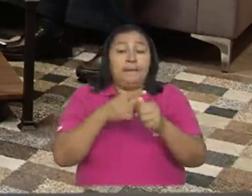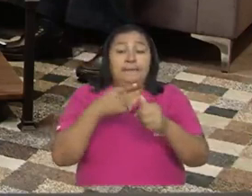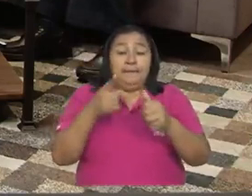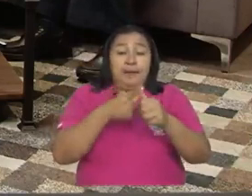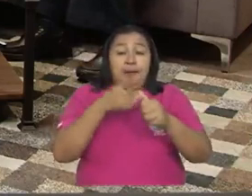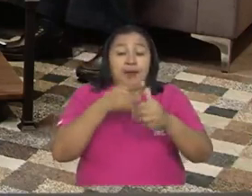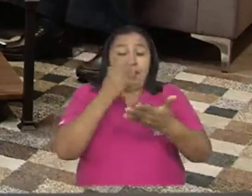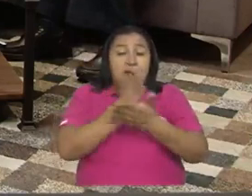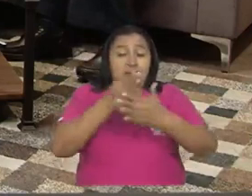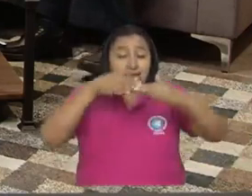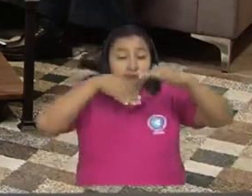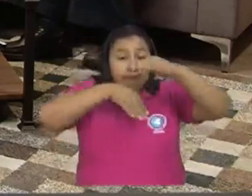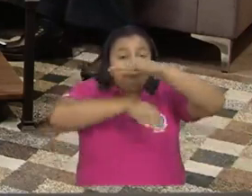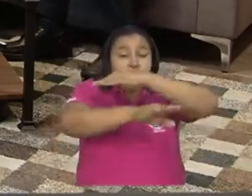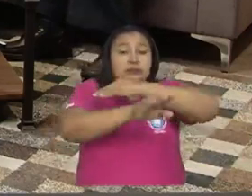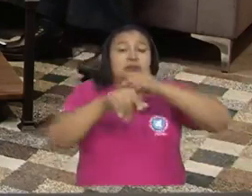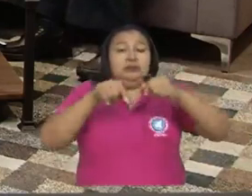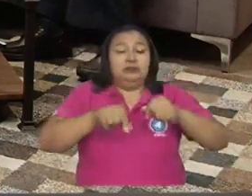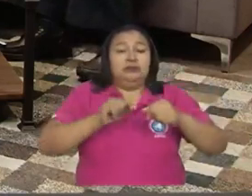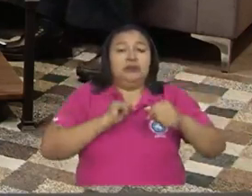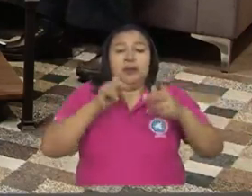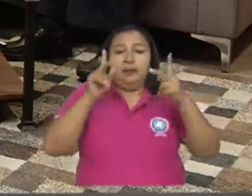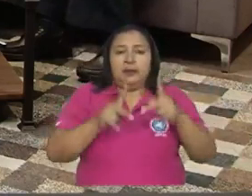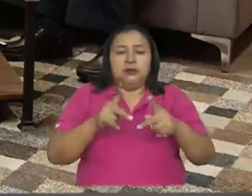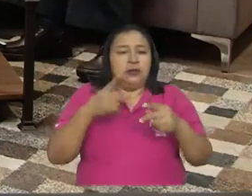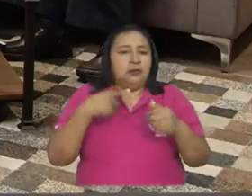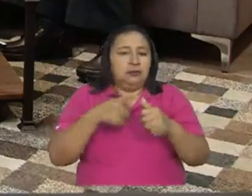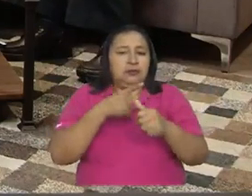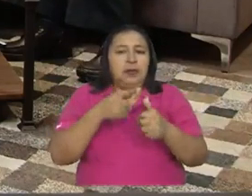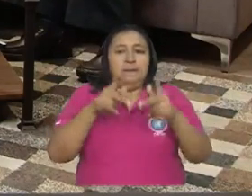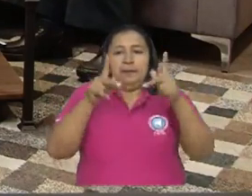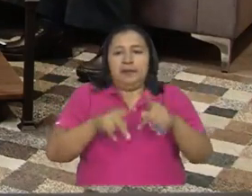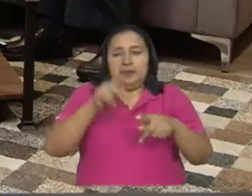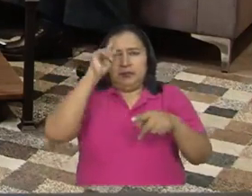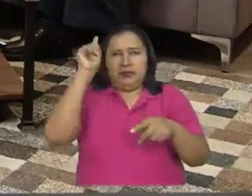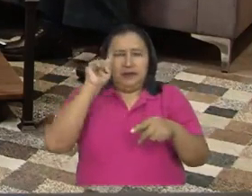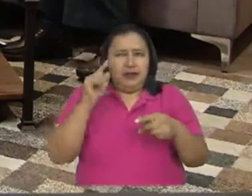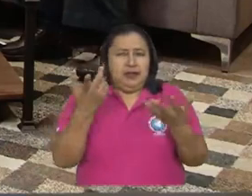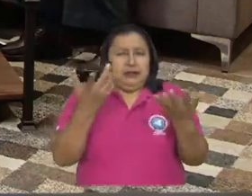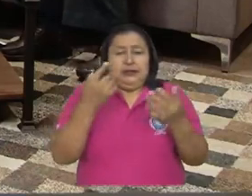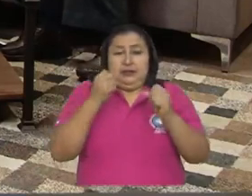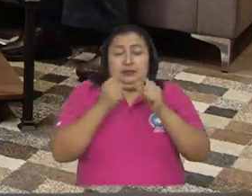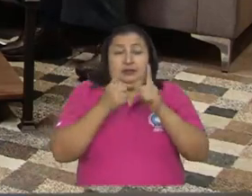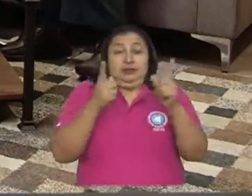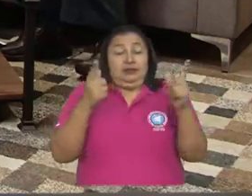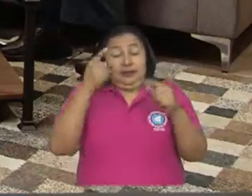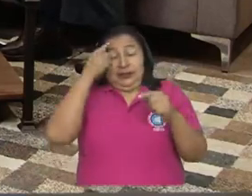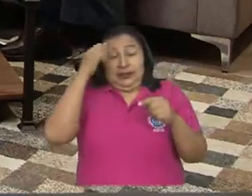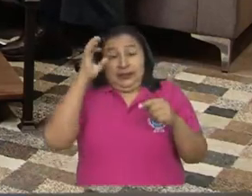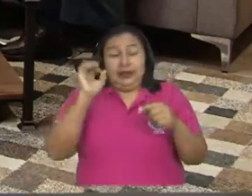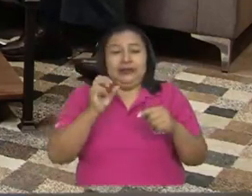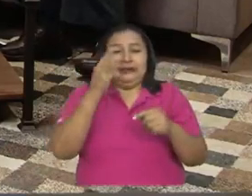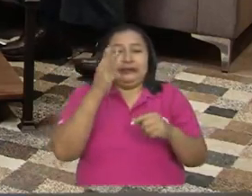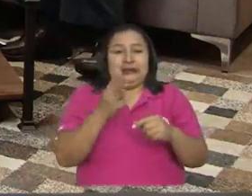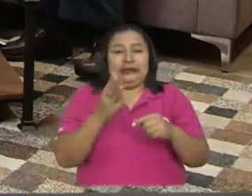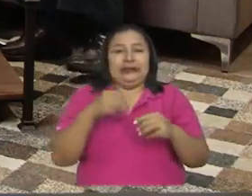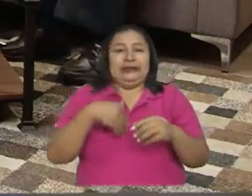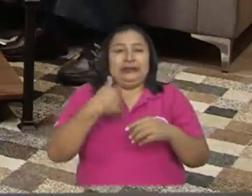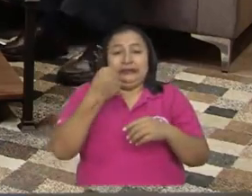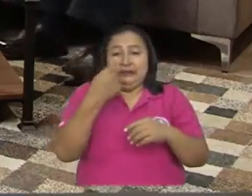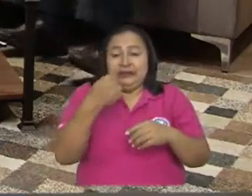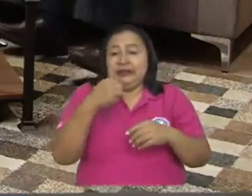nosotros inauguramos, ¿verdad? Que la gente no lo creía. Ya llevamos tres y vamos a hacer media docena